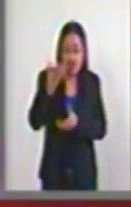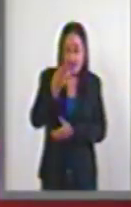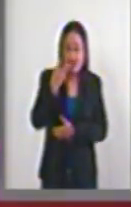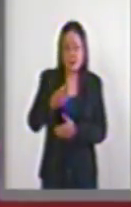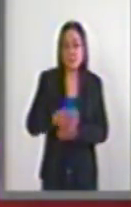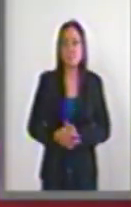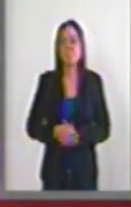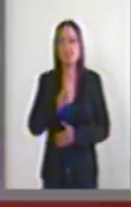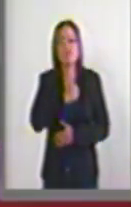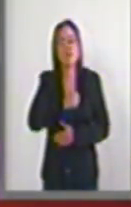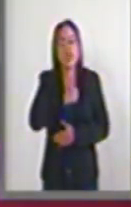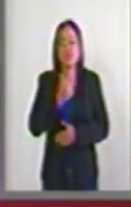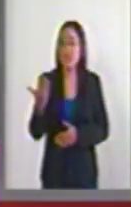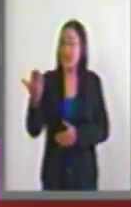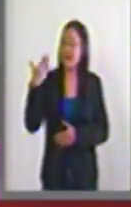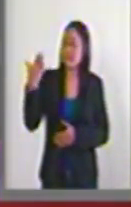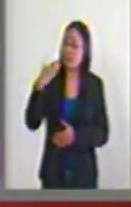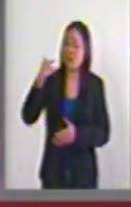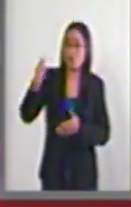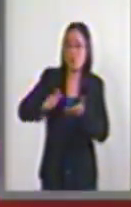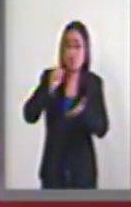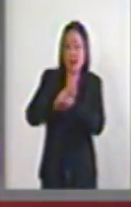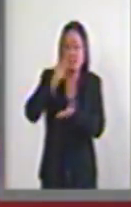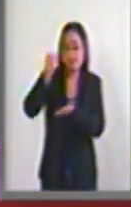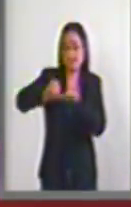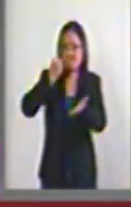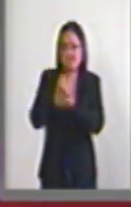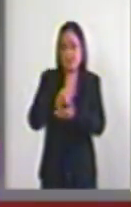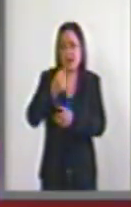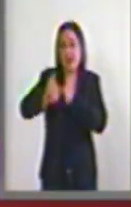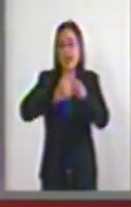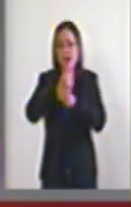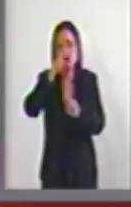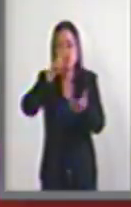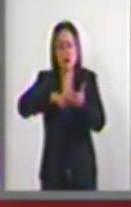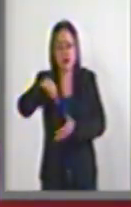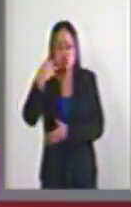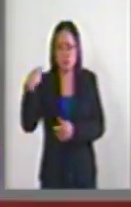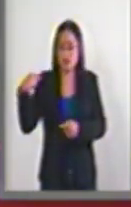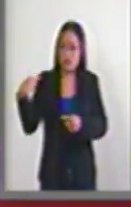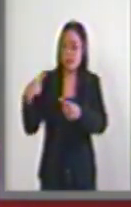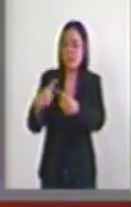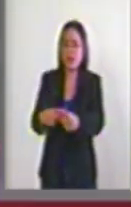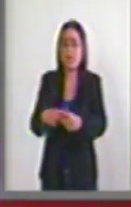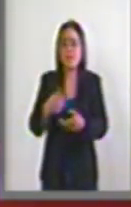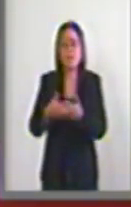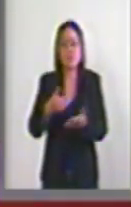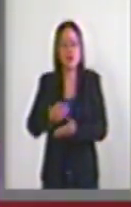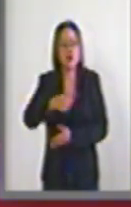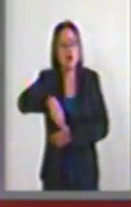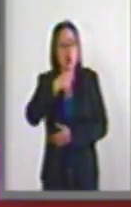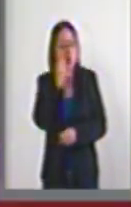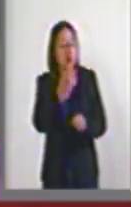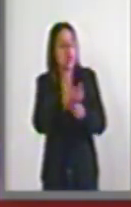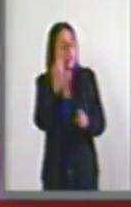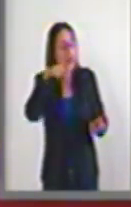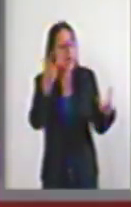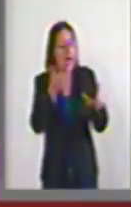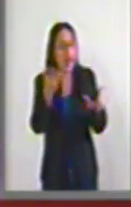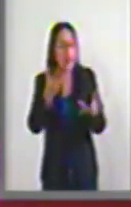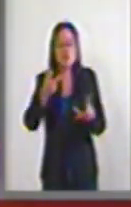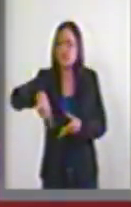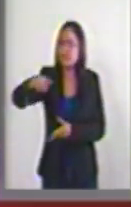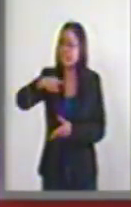Lamentablemente, a pocos años de aprobarse la reforma del 2014, al día de hoy, la voluntad política no ha